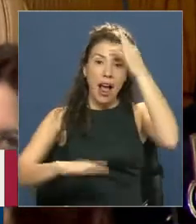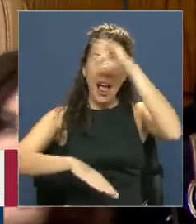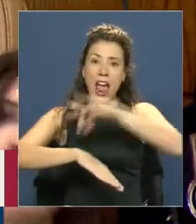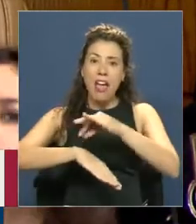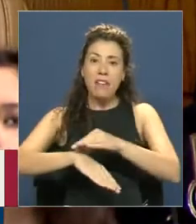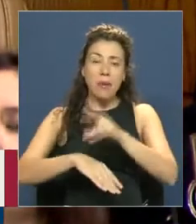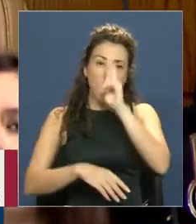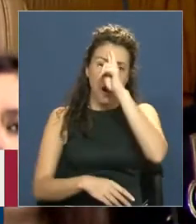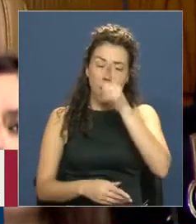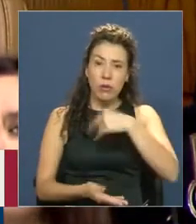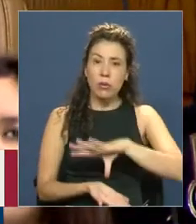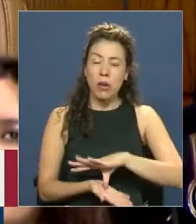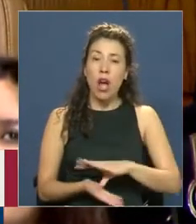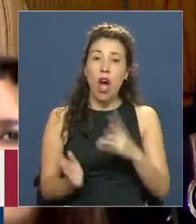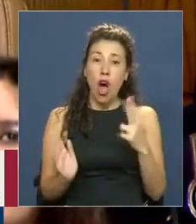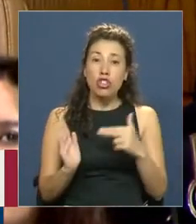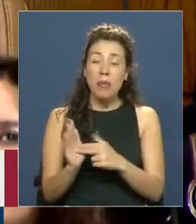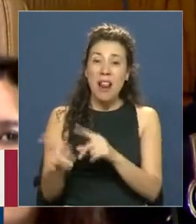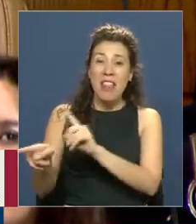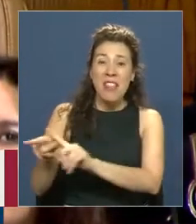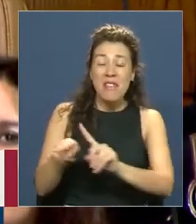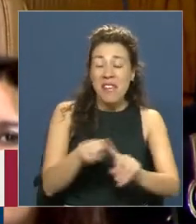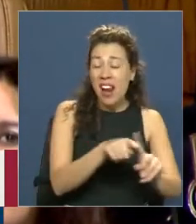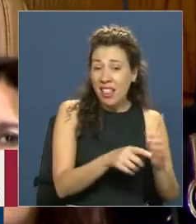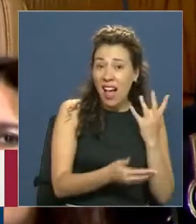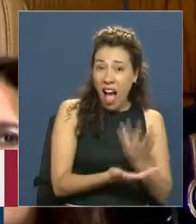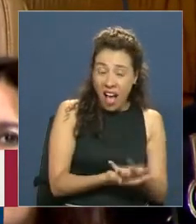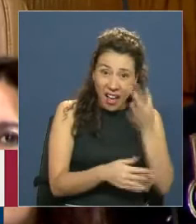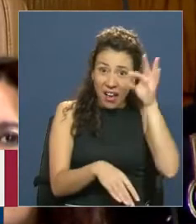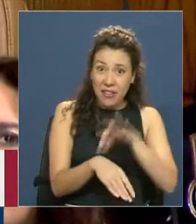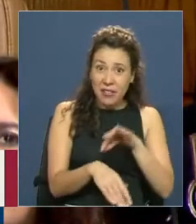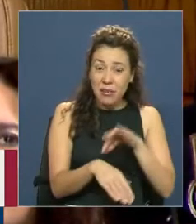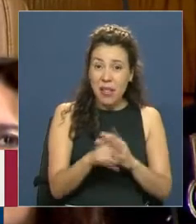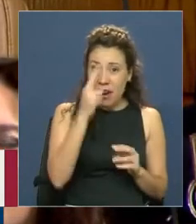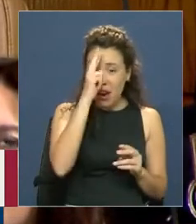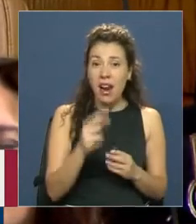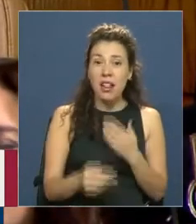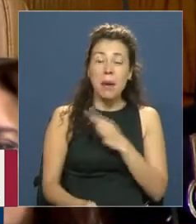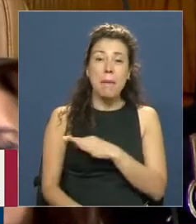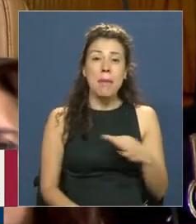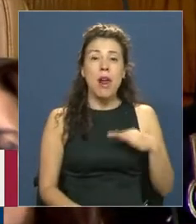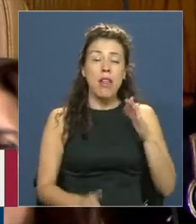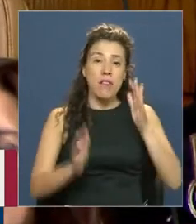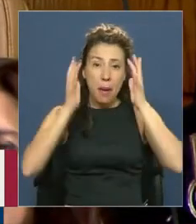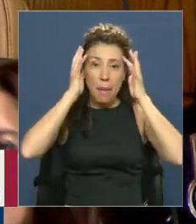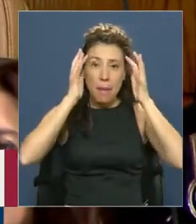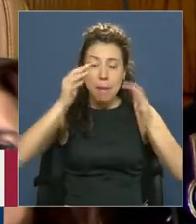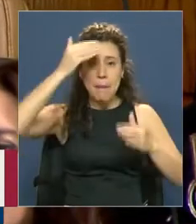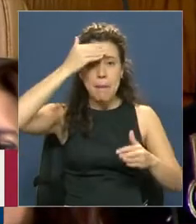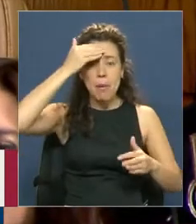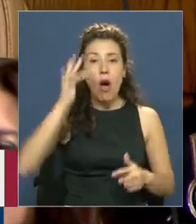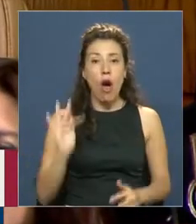país, de estos 8.000 casos que existen, y en alguna medida el Ministerio preocuparse, el Ministerio de Salud y